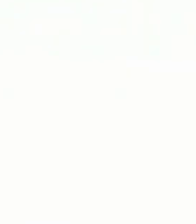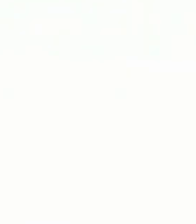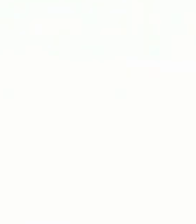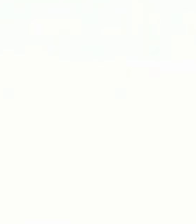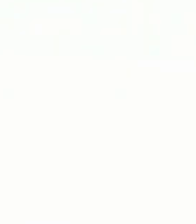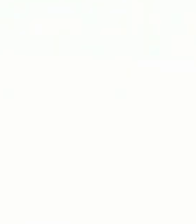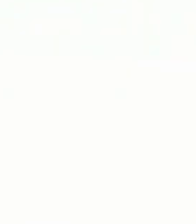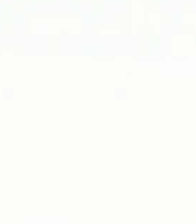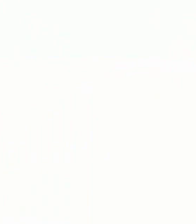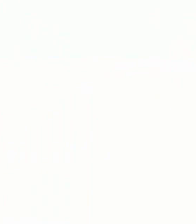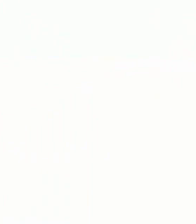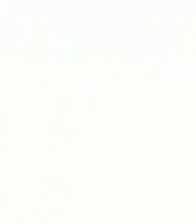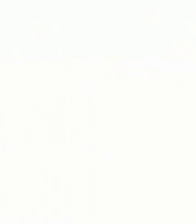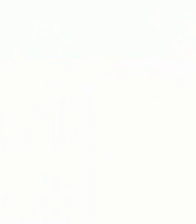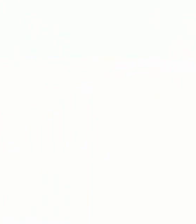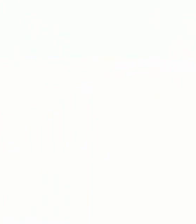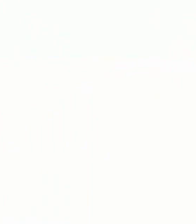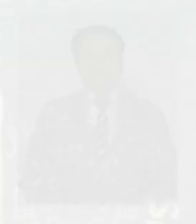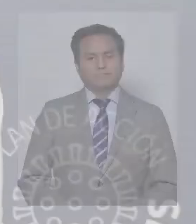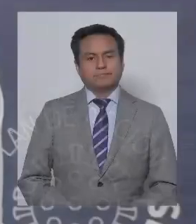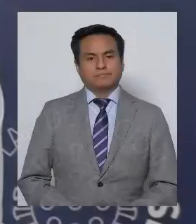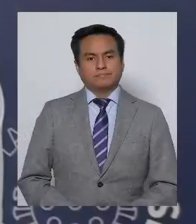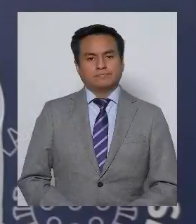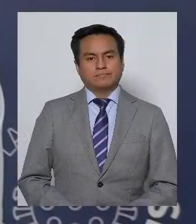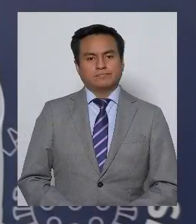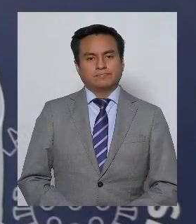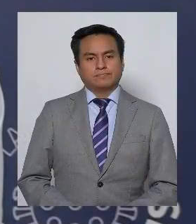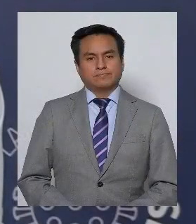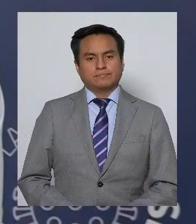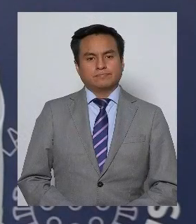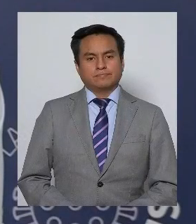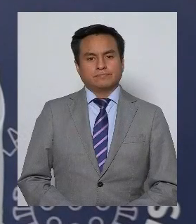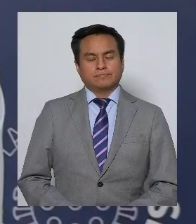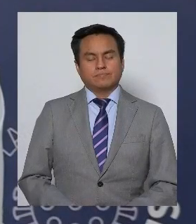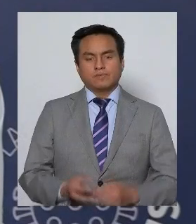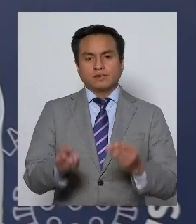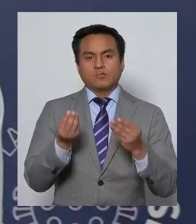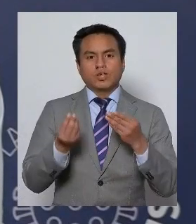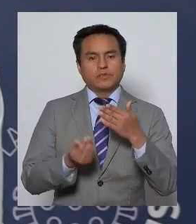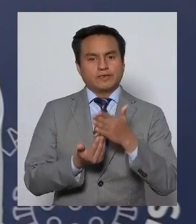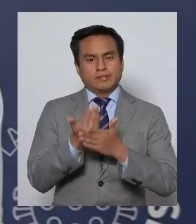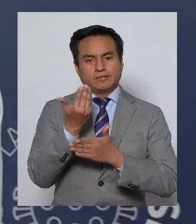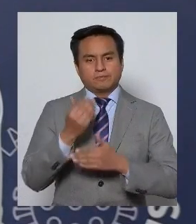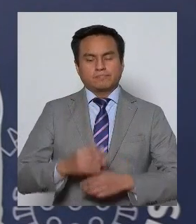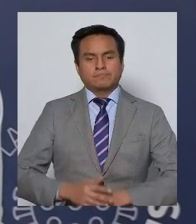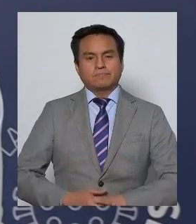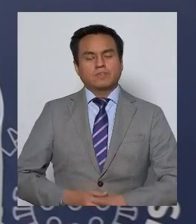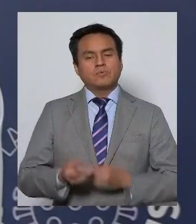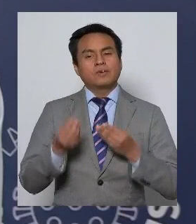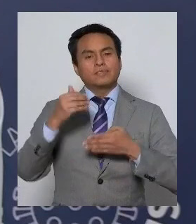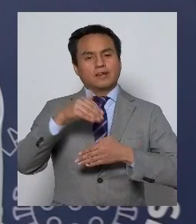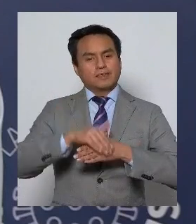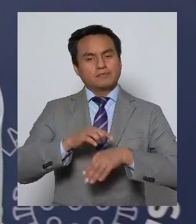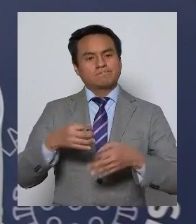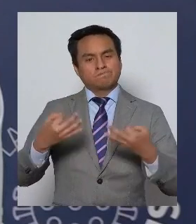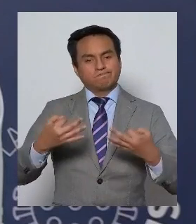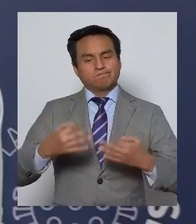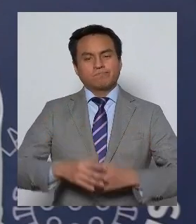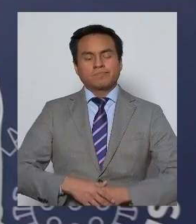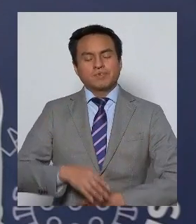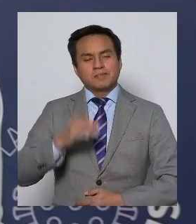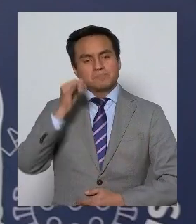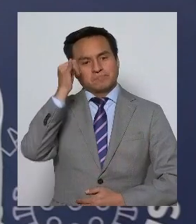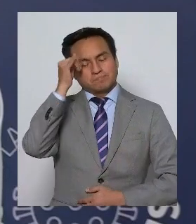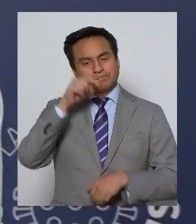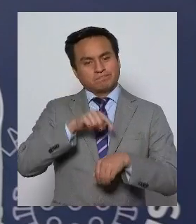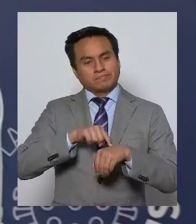salud del MINSAL para dar cuenta de los últimos casos de contagio por COVID-19 en nuestro país. Escuchemos, ahí vemos al ministro de